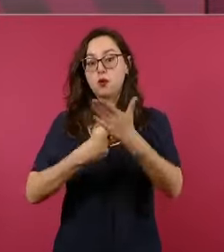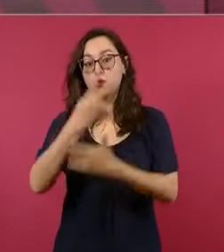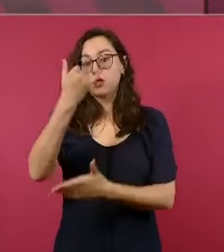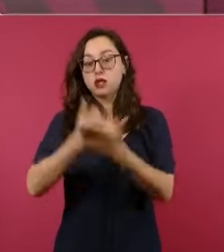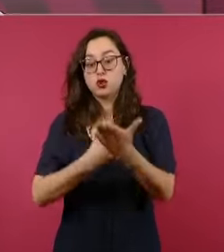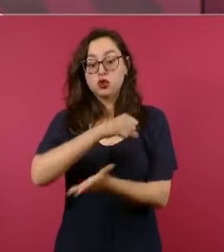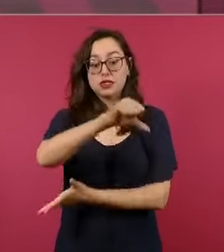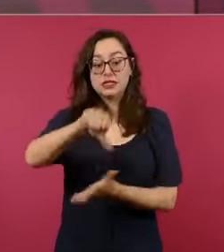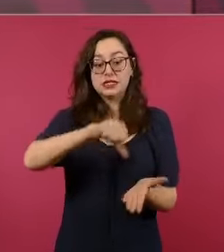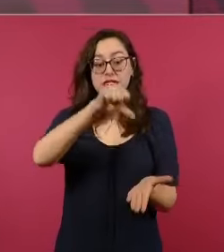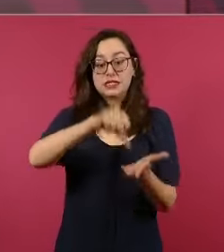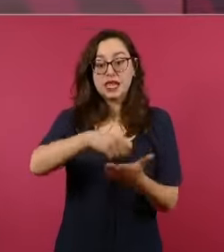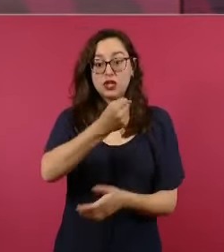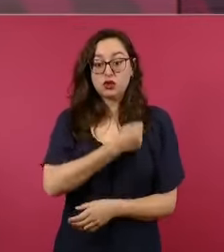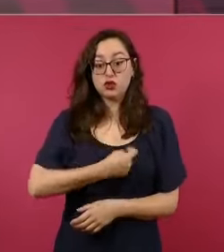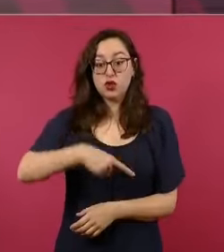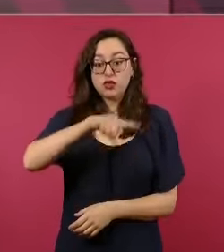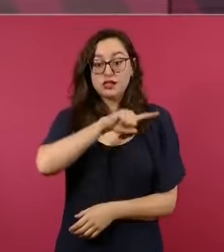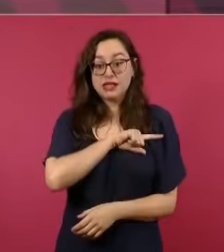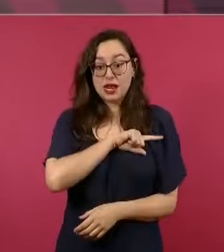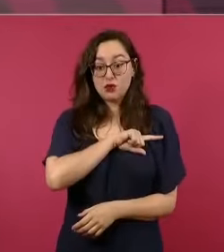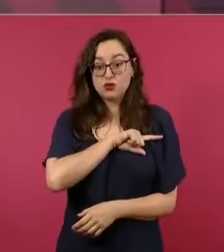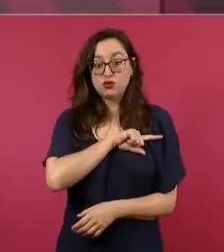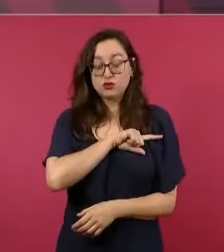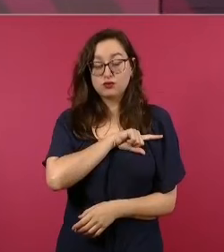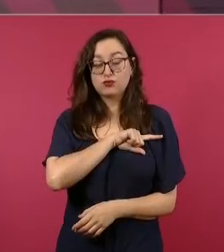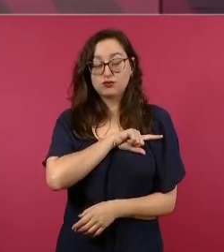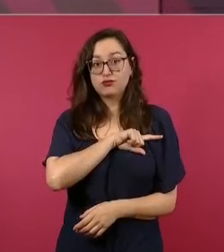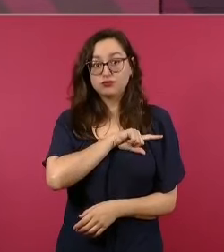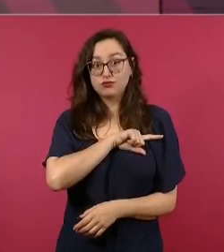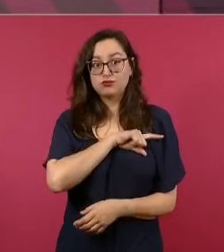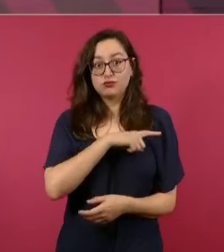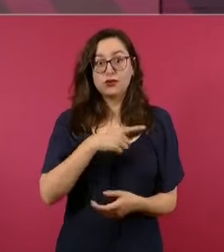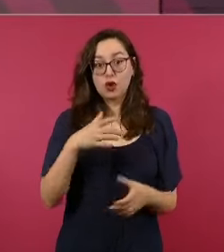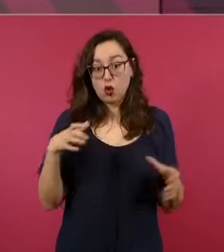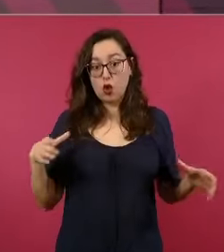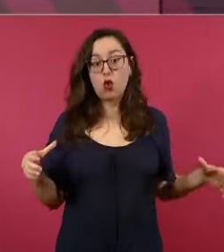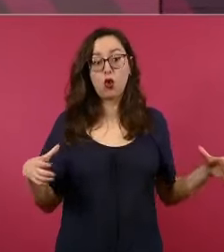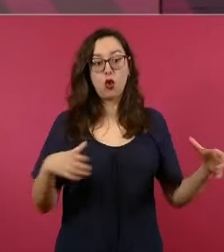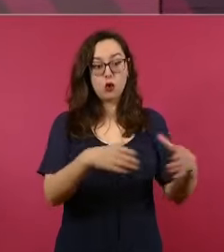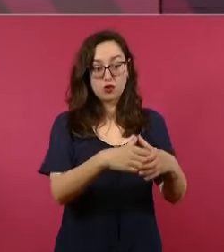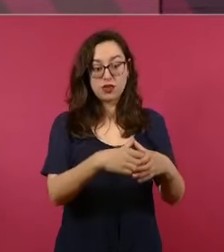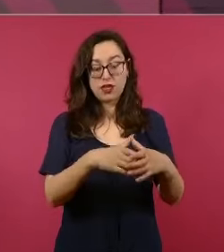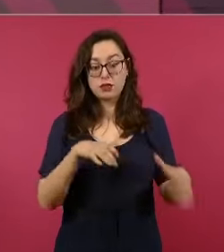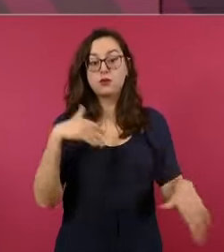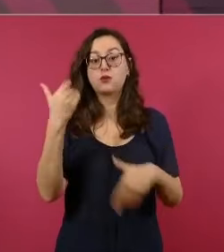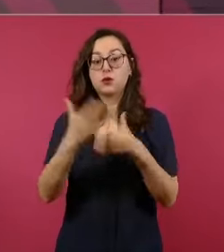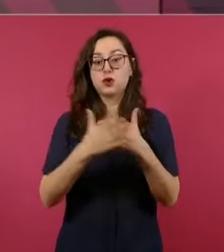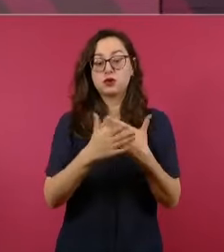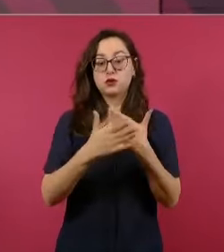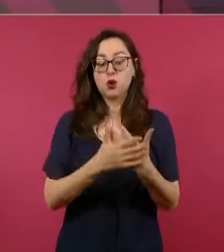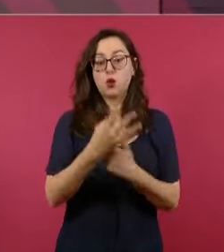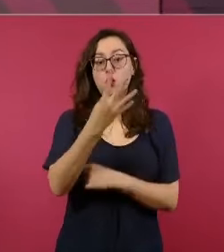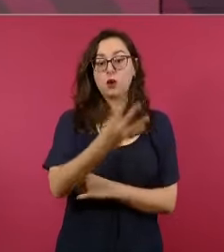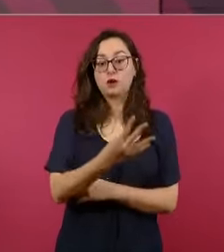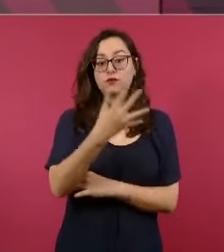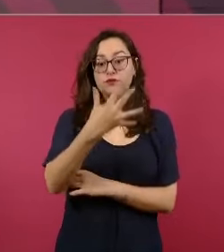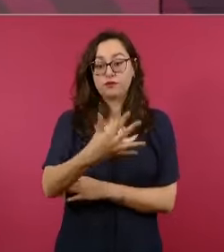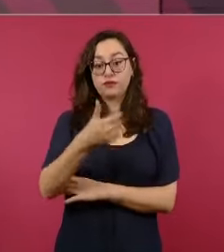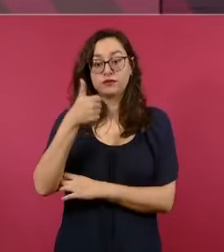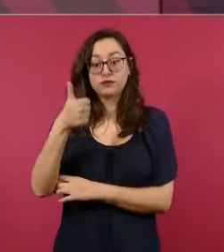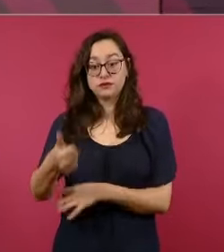el 4 5 y 6 se van a entregar